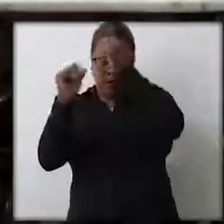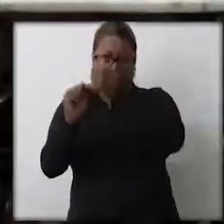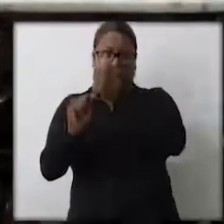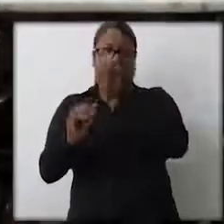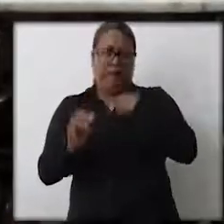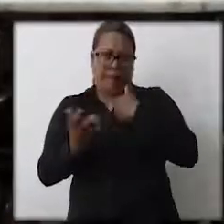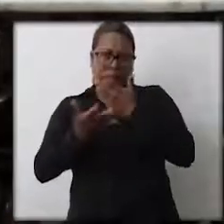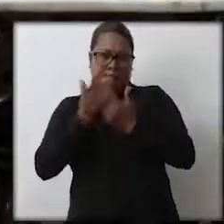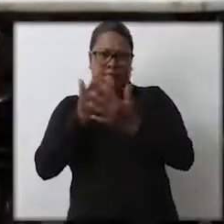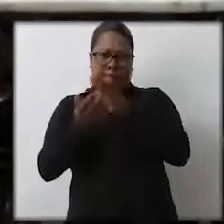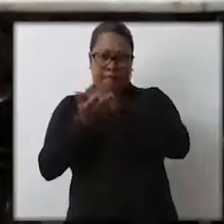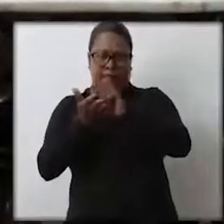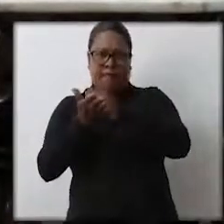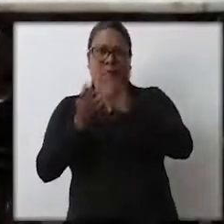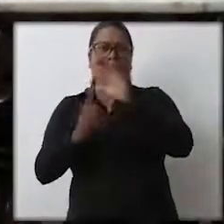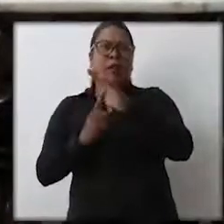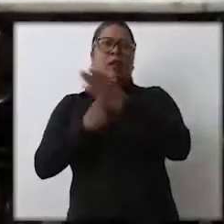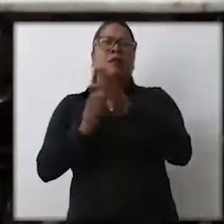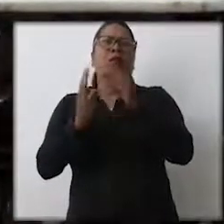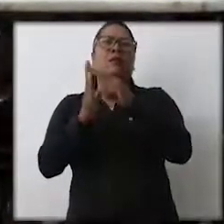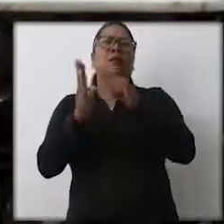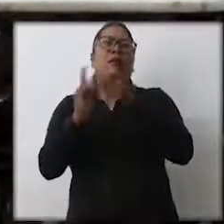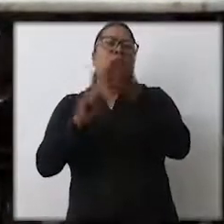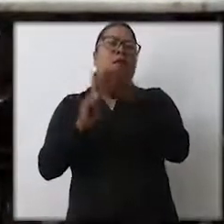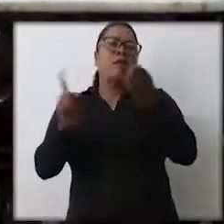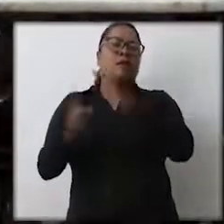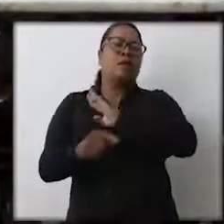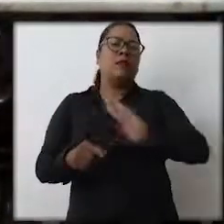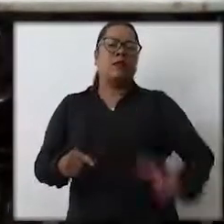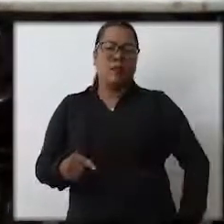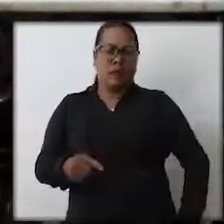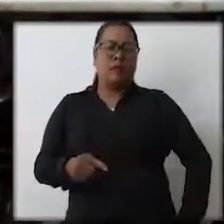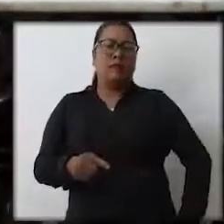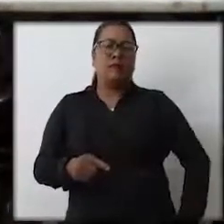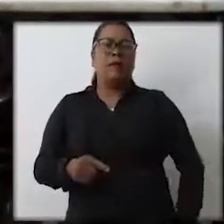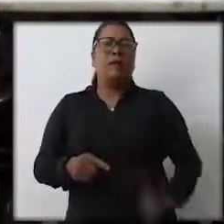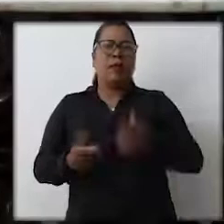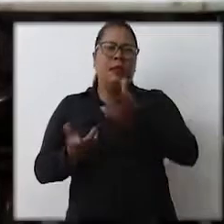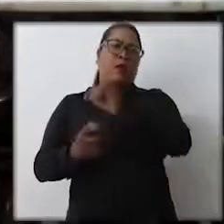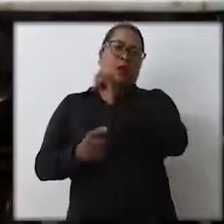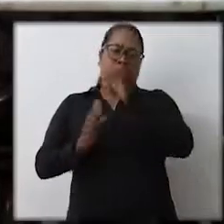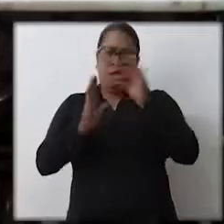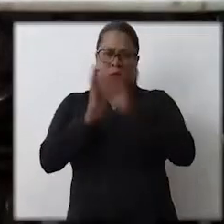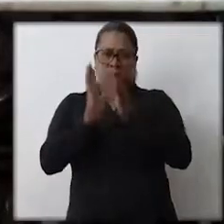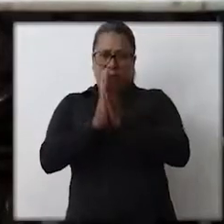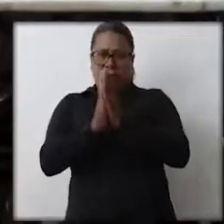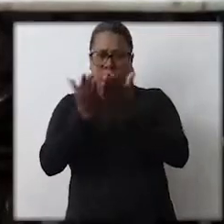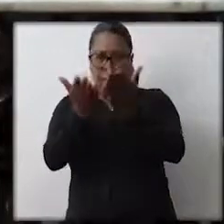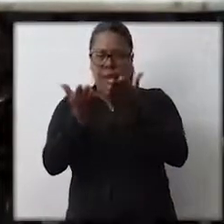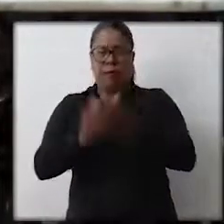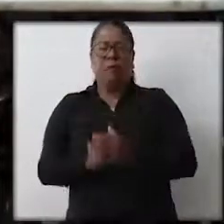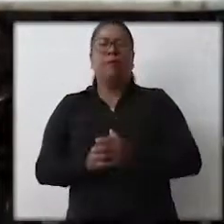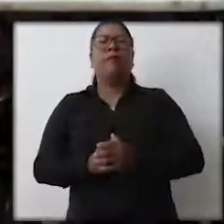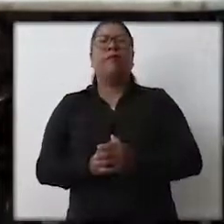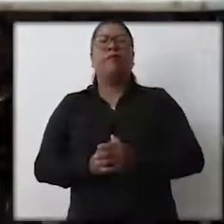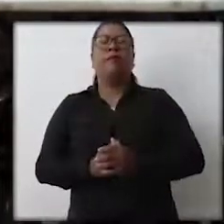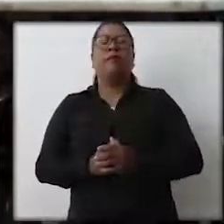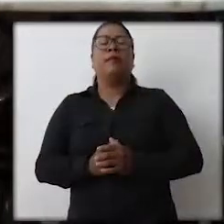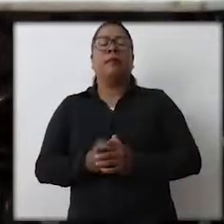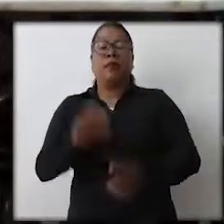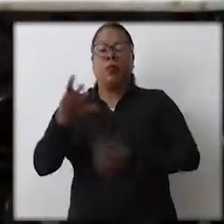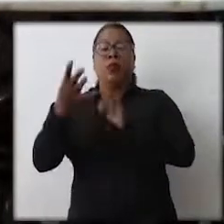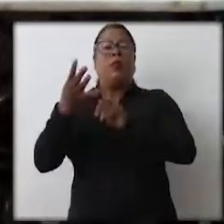31/2022 de fecha 14 de febrero del año 2022, suscrito por el síndico segundo municipal de este honorable